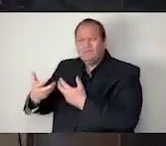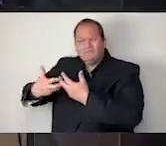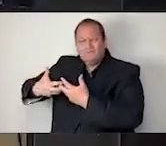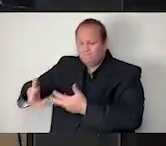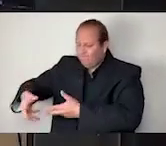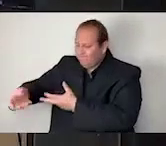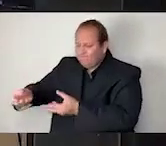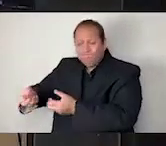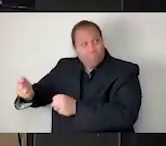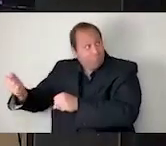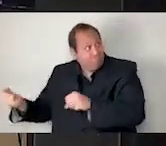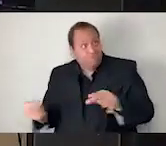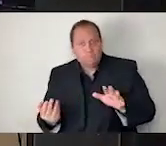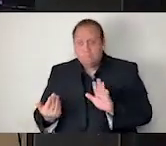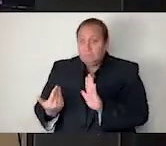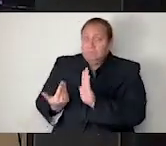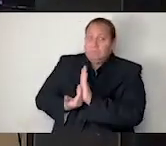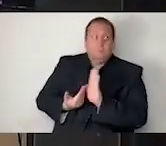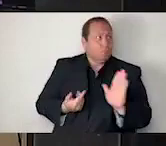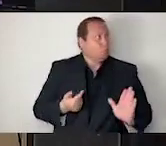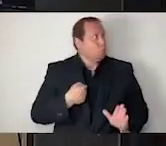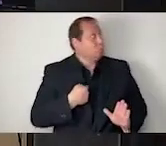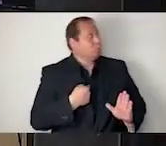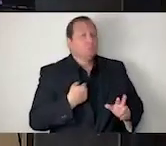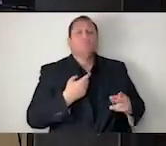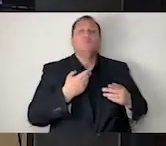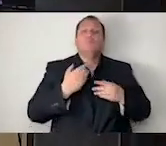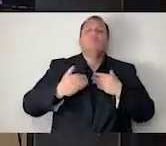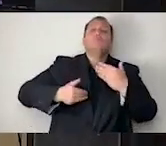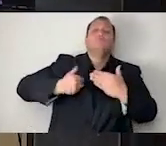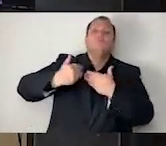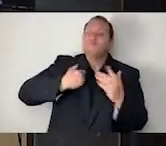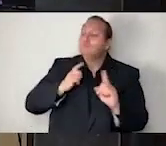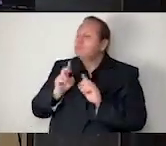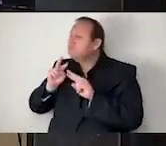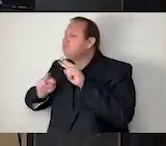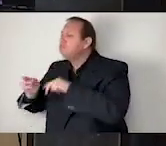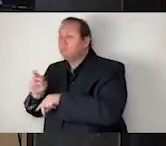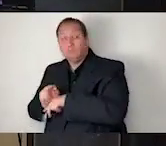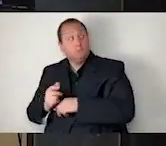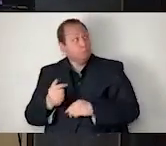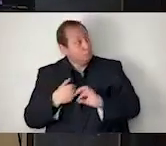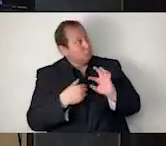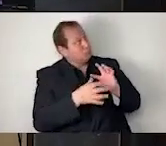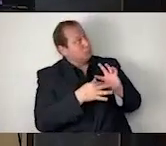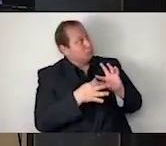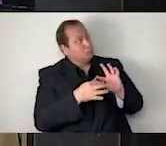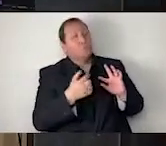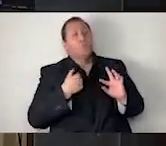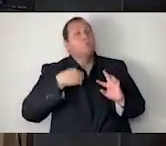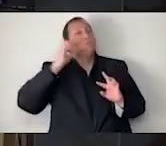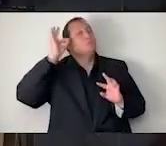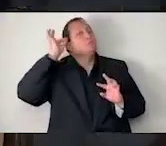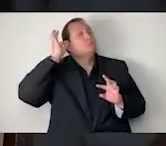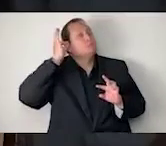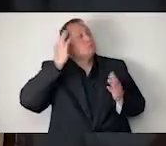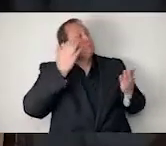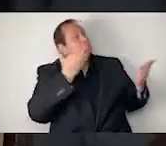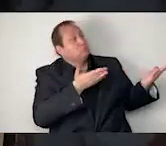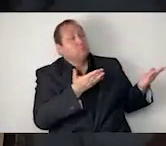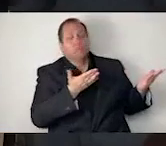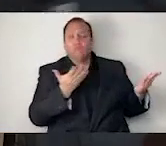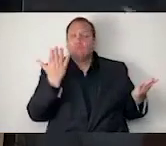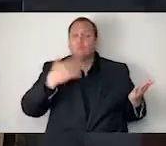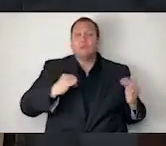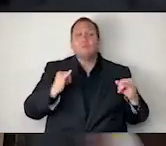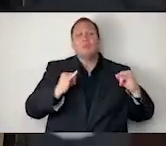porque ellos manifestaron durante el desarrollo de la diligencia que servían ellos y notaban instituciones de